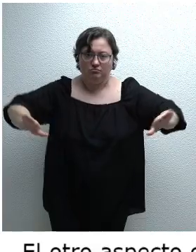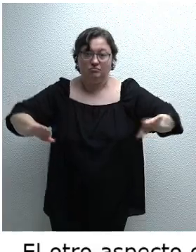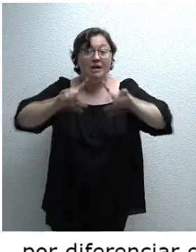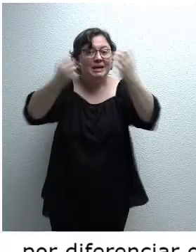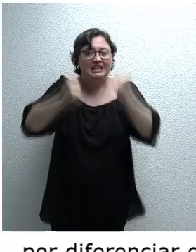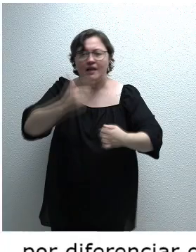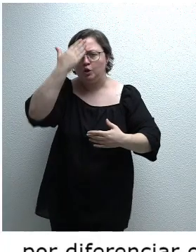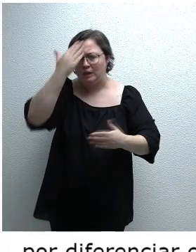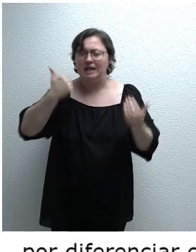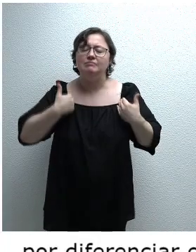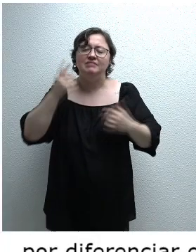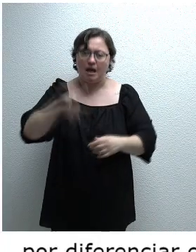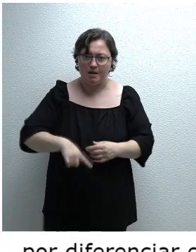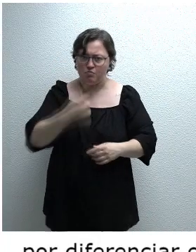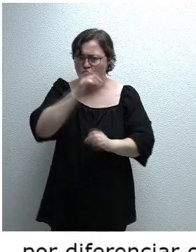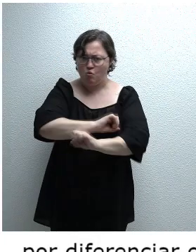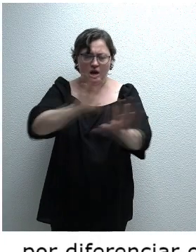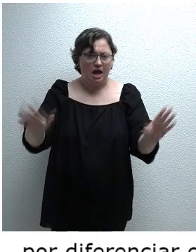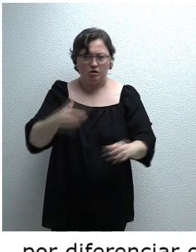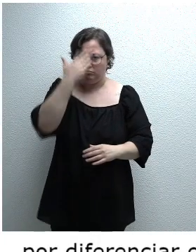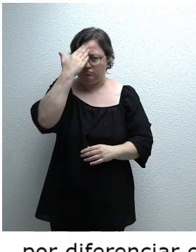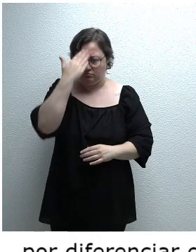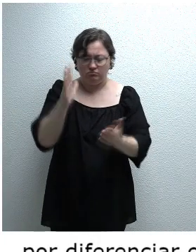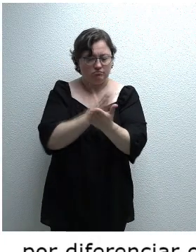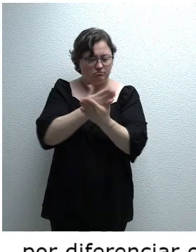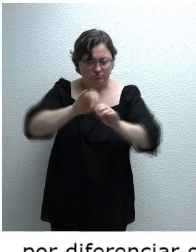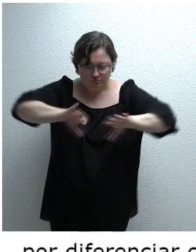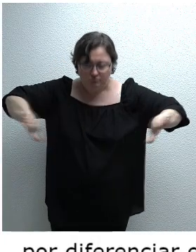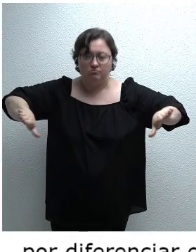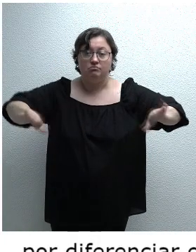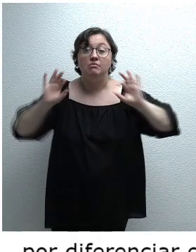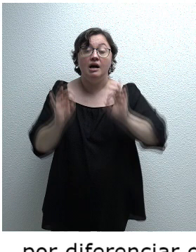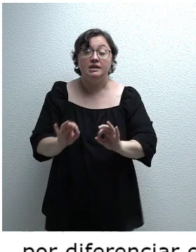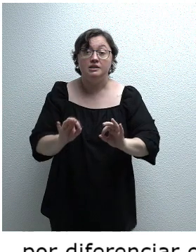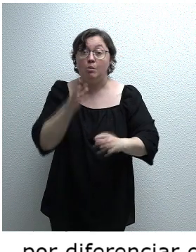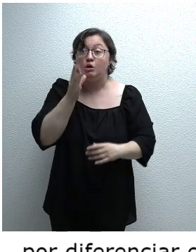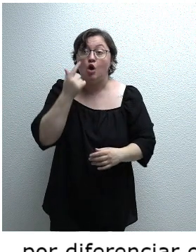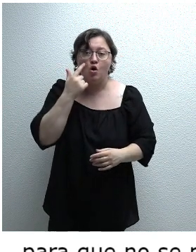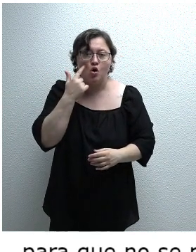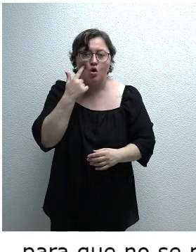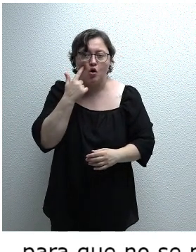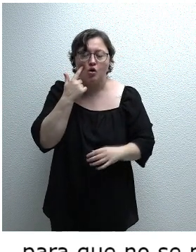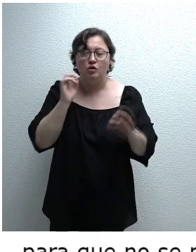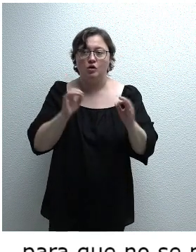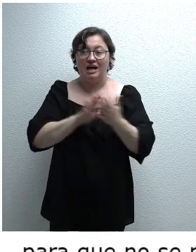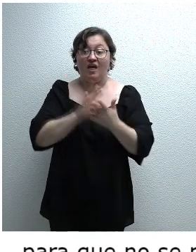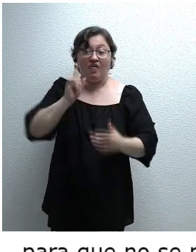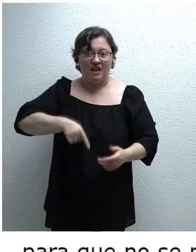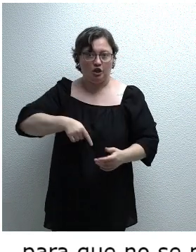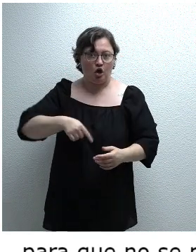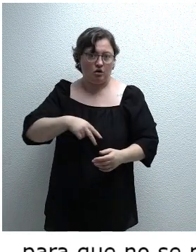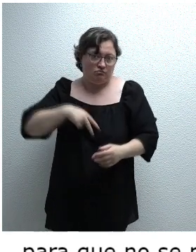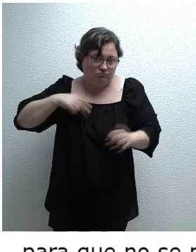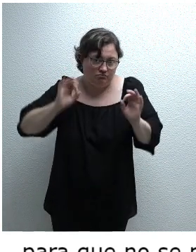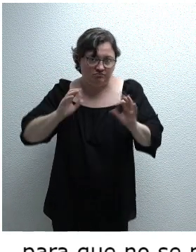entidades tutelares, que tenían muy clara esa división. Por tanto, por eso no se puede confundir y el director de la